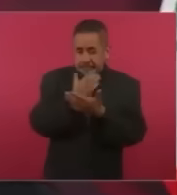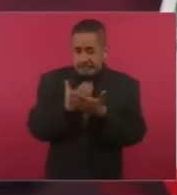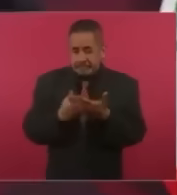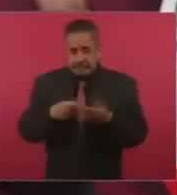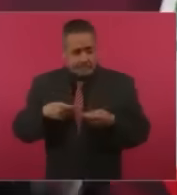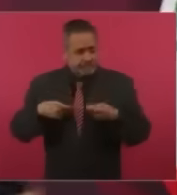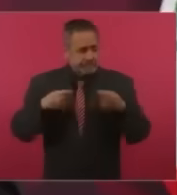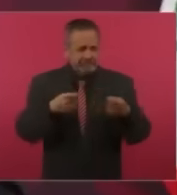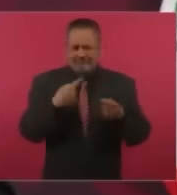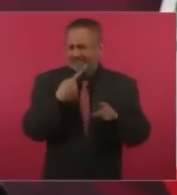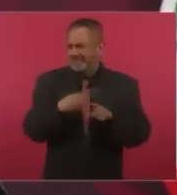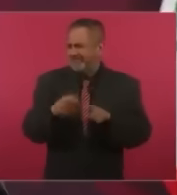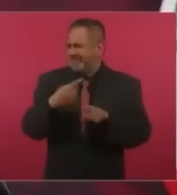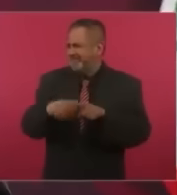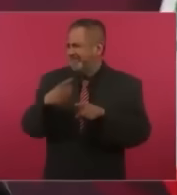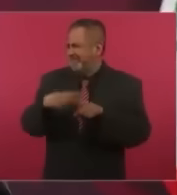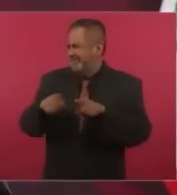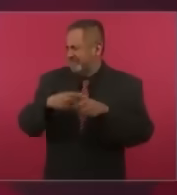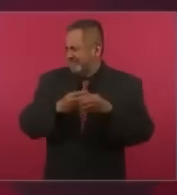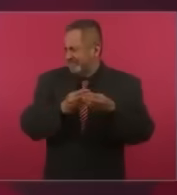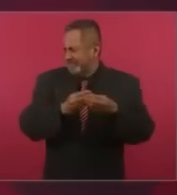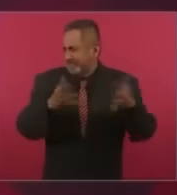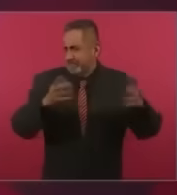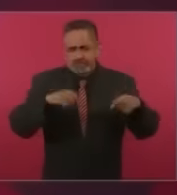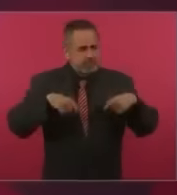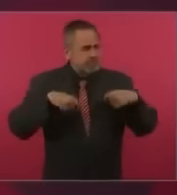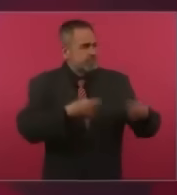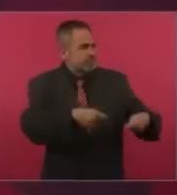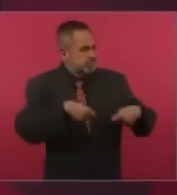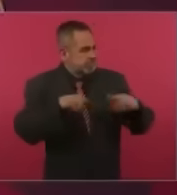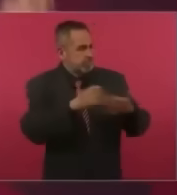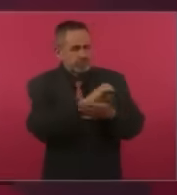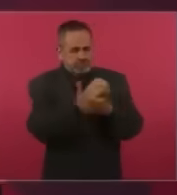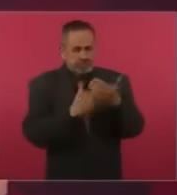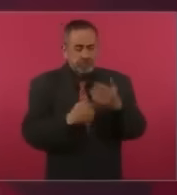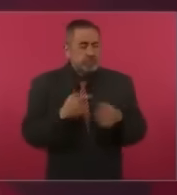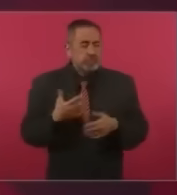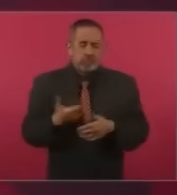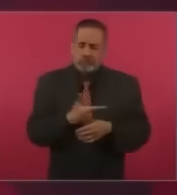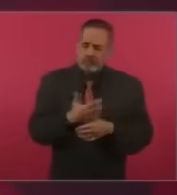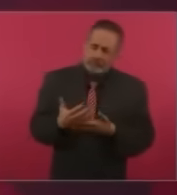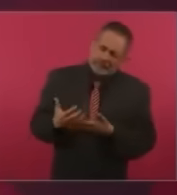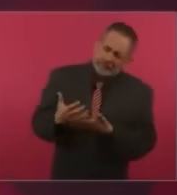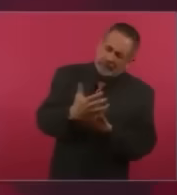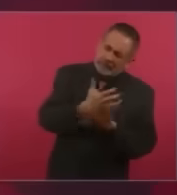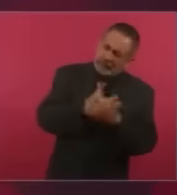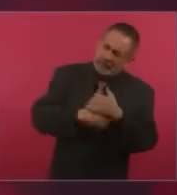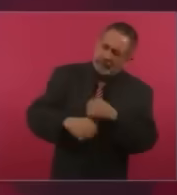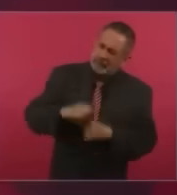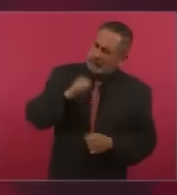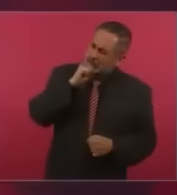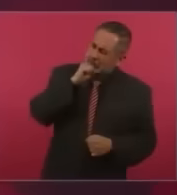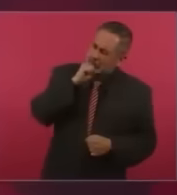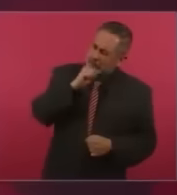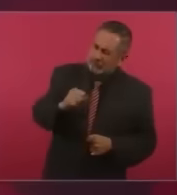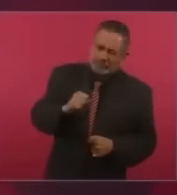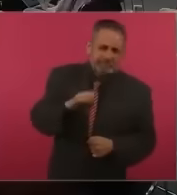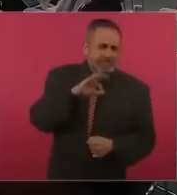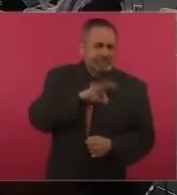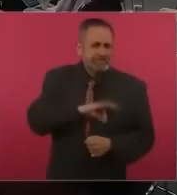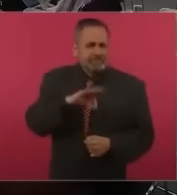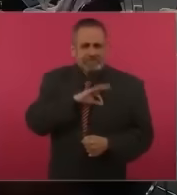la independencia la reforma y la Revolución y los breves e infructuosos intentos de institucionalizar esa irrupción Benito